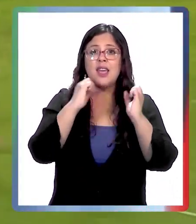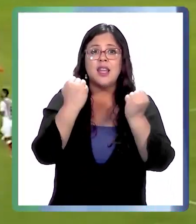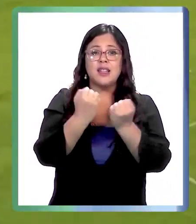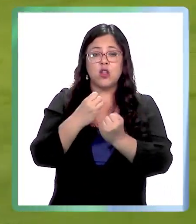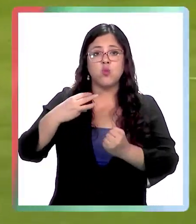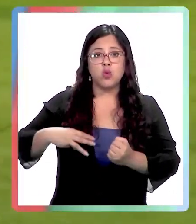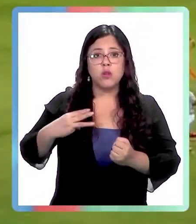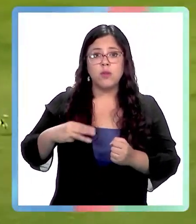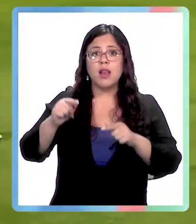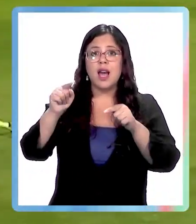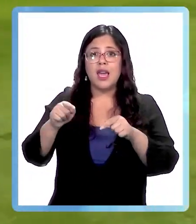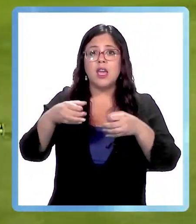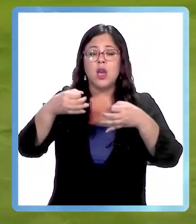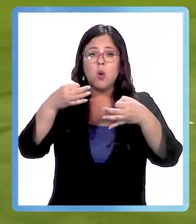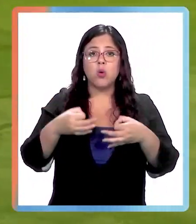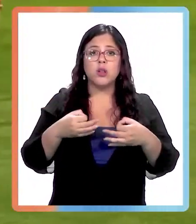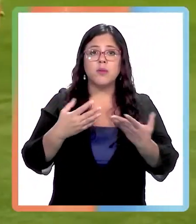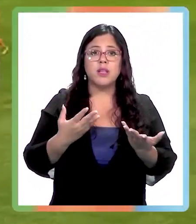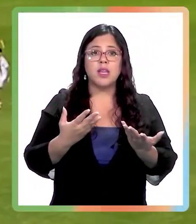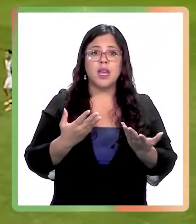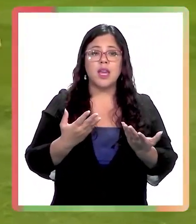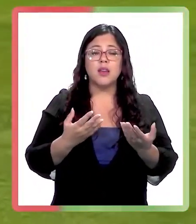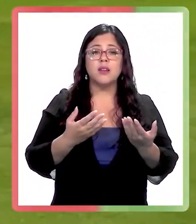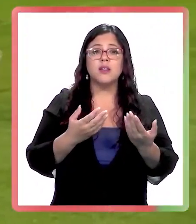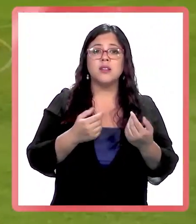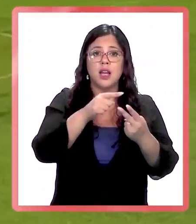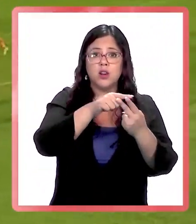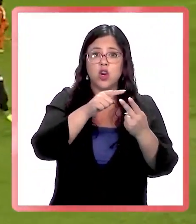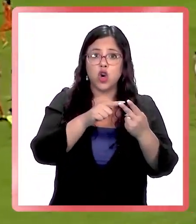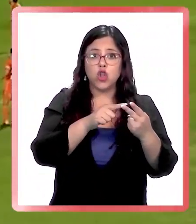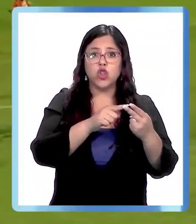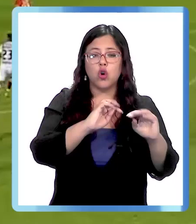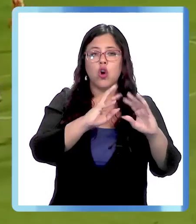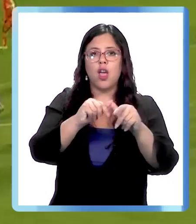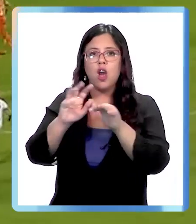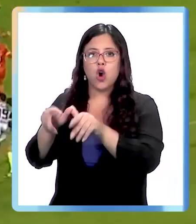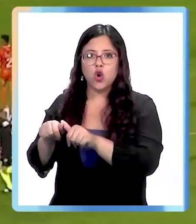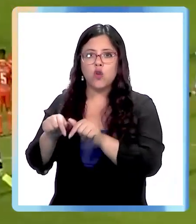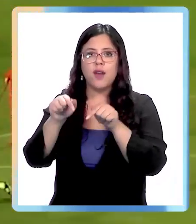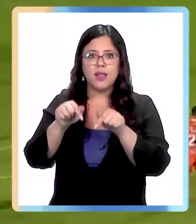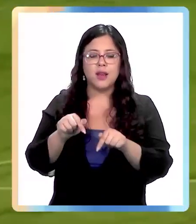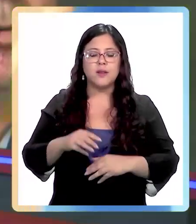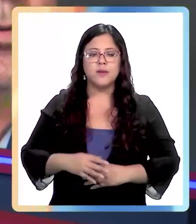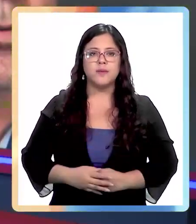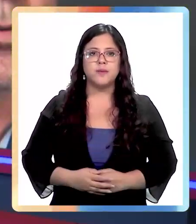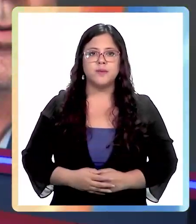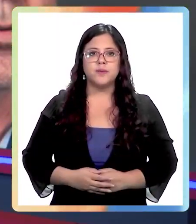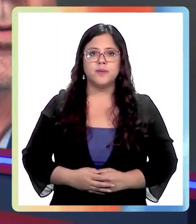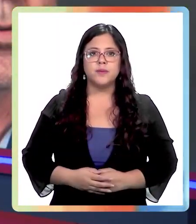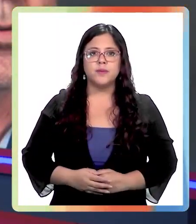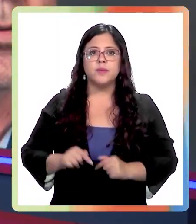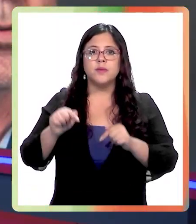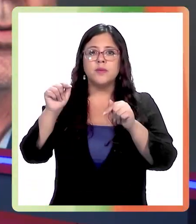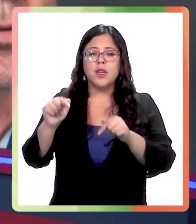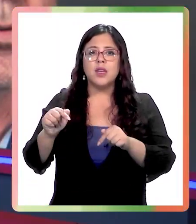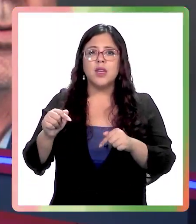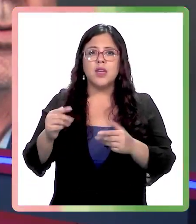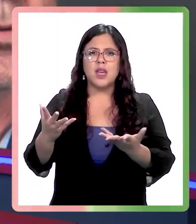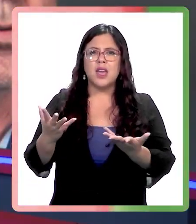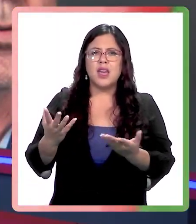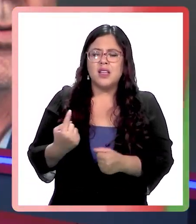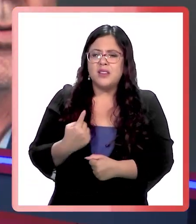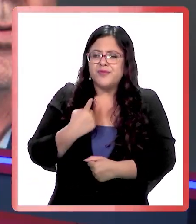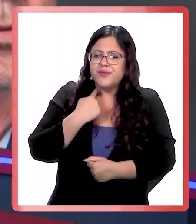el Estadio Municipal, medirá a los elencos del Uni con Deportes Limache. Y el mundo del espectáculo